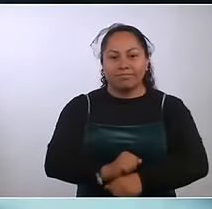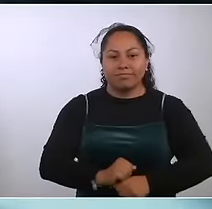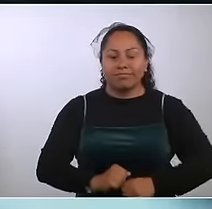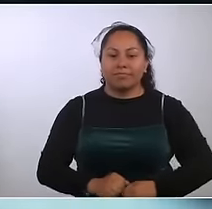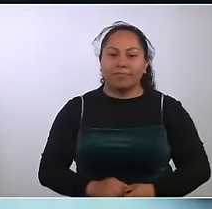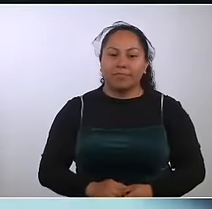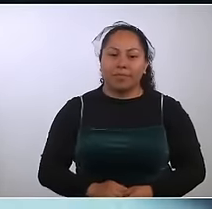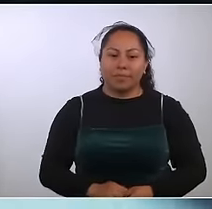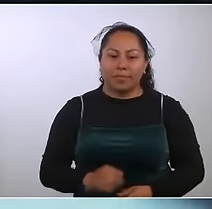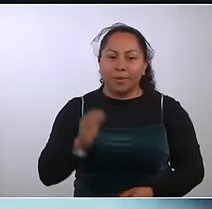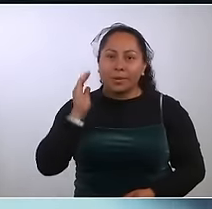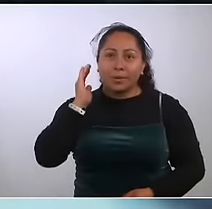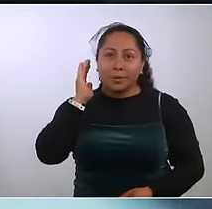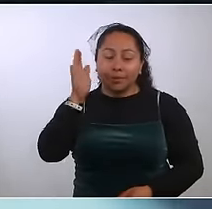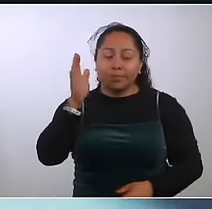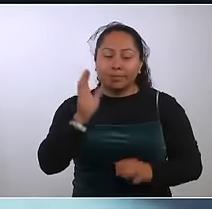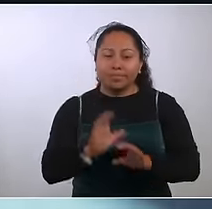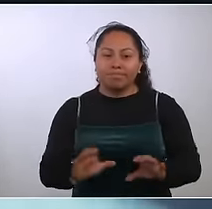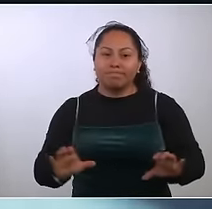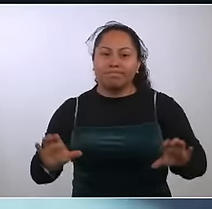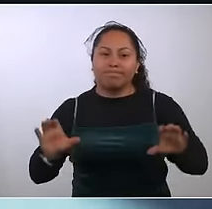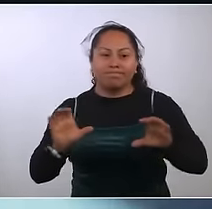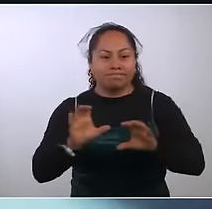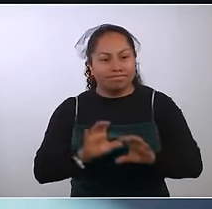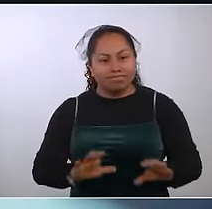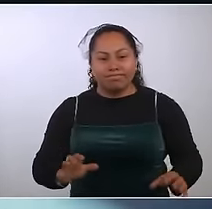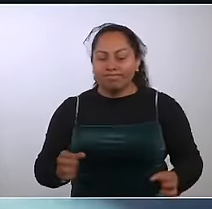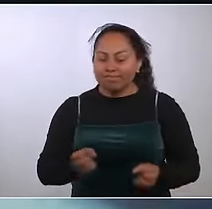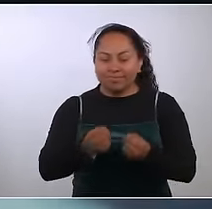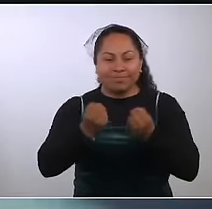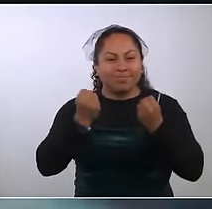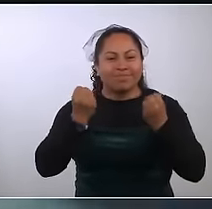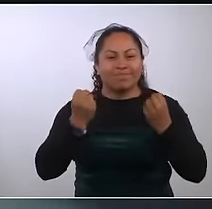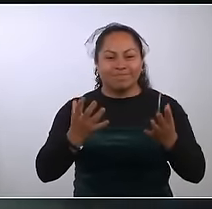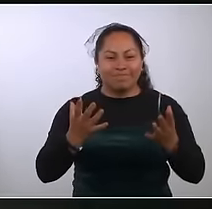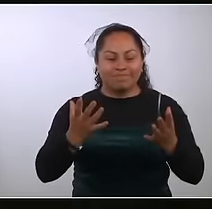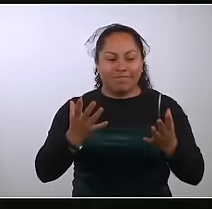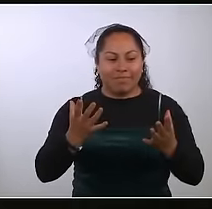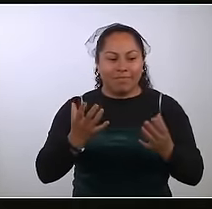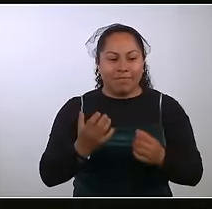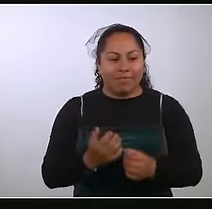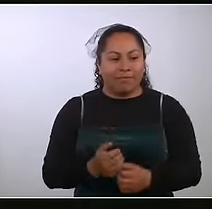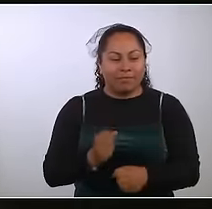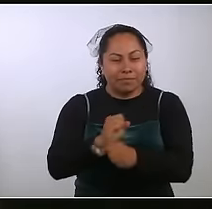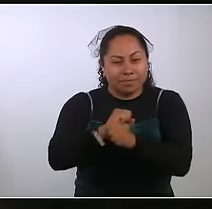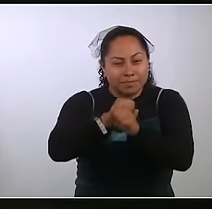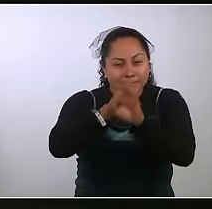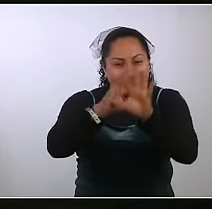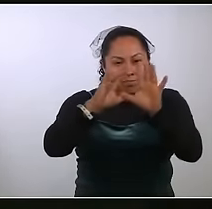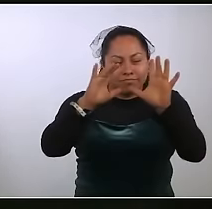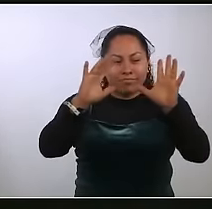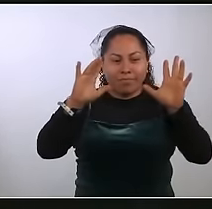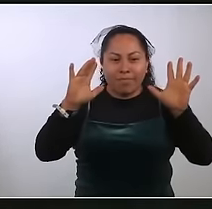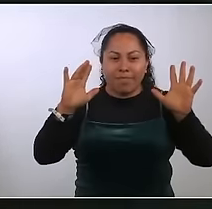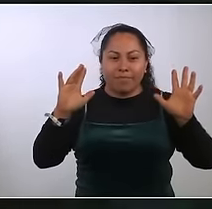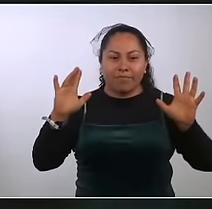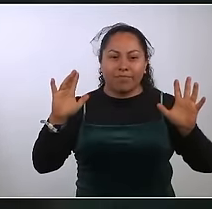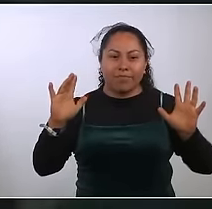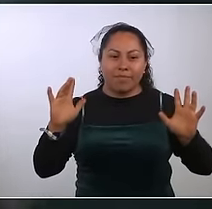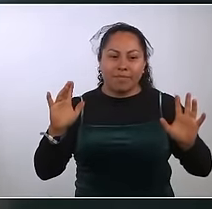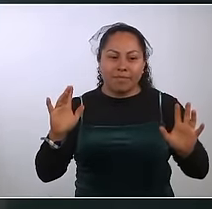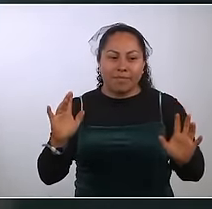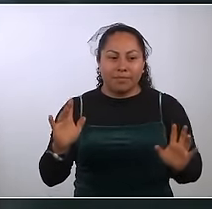Vas a hacer mucho más de lo que pueda imaginar. Vas a